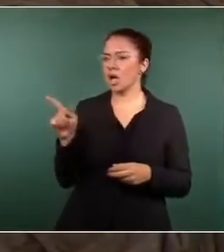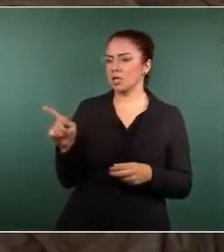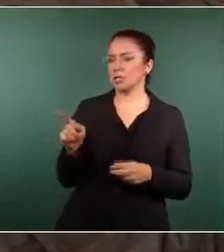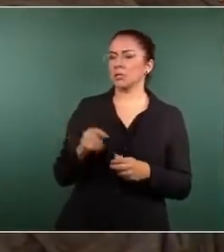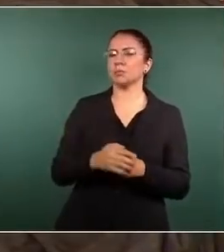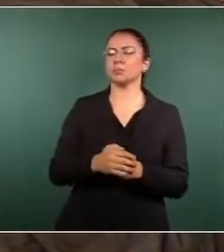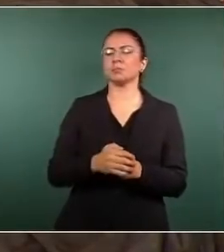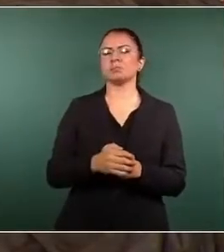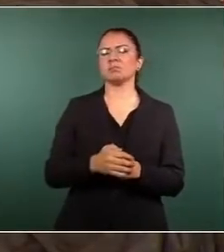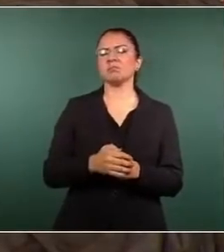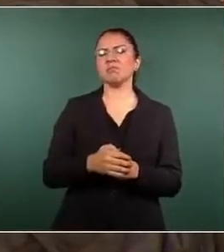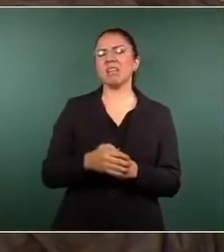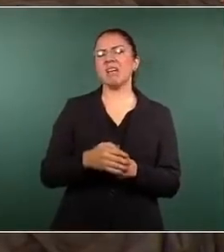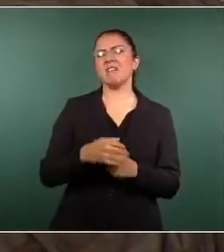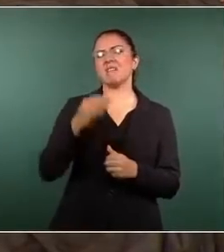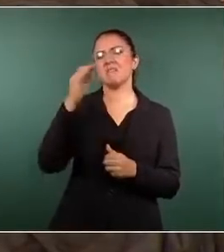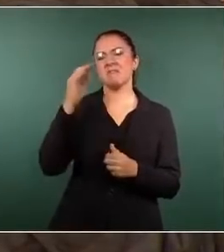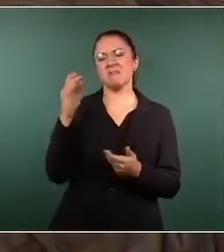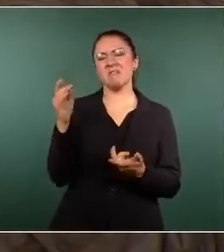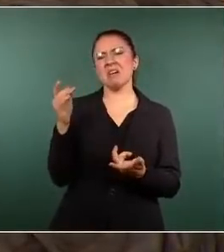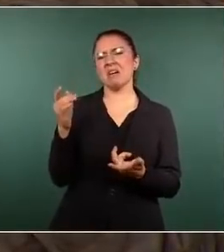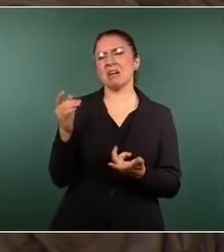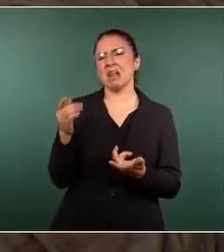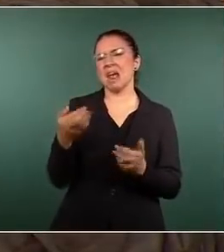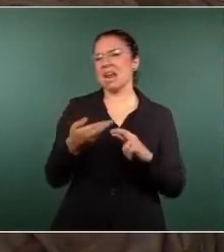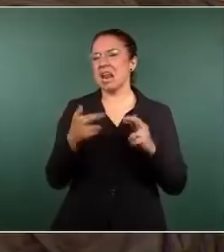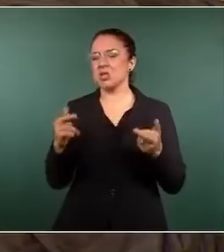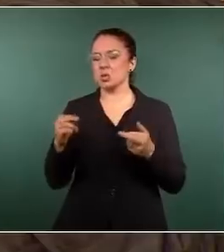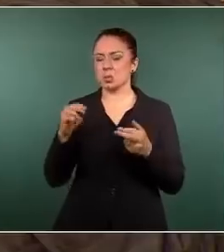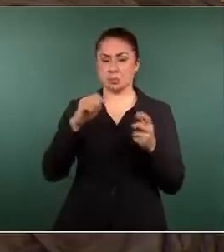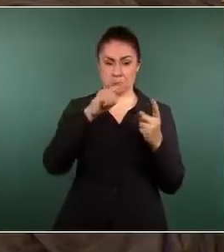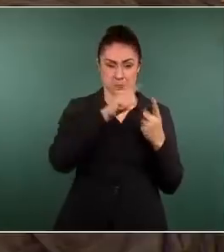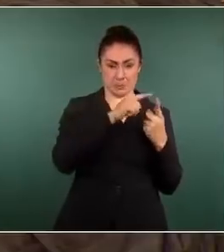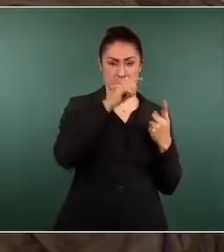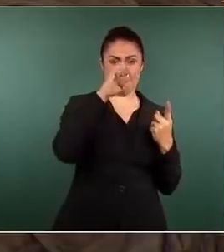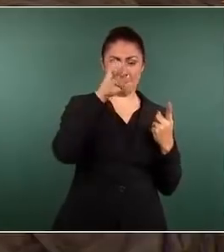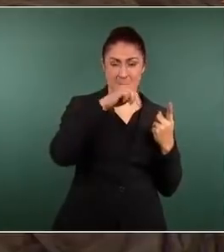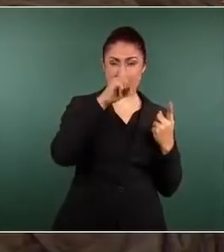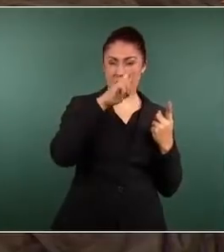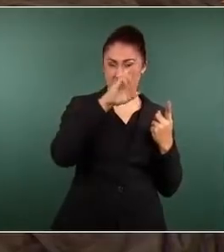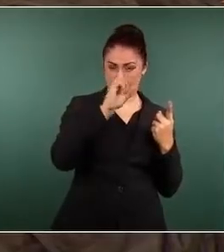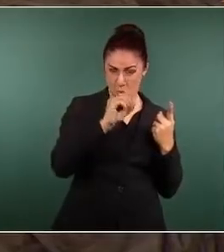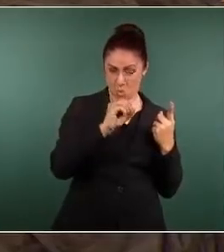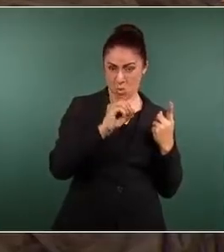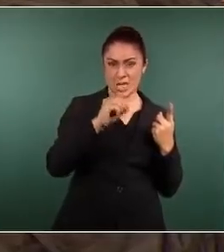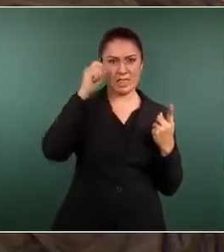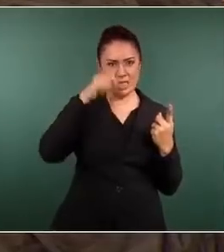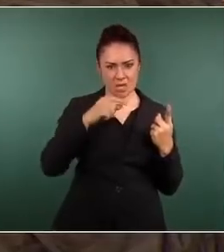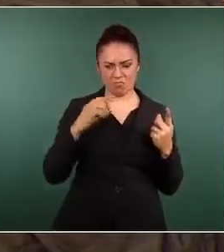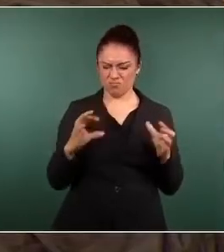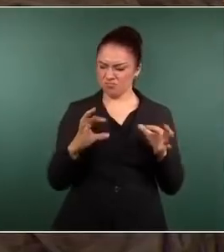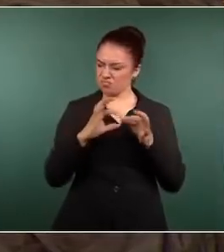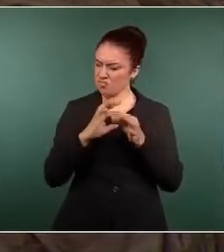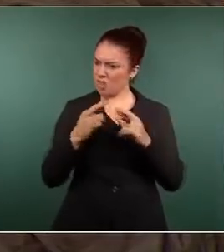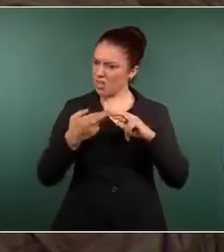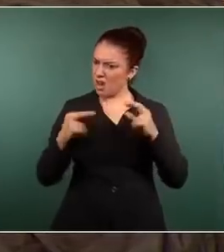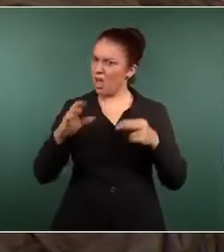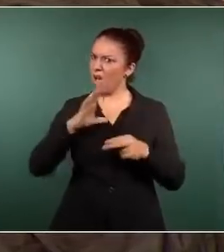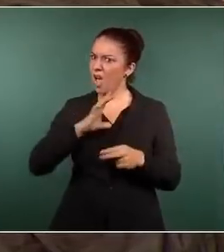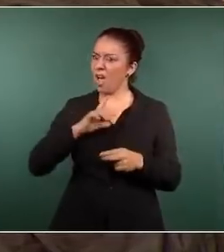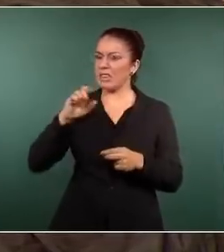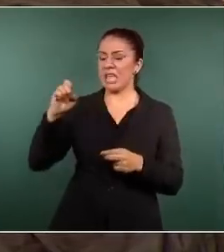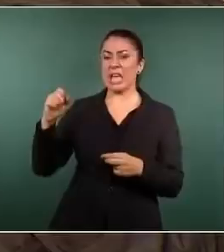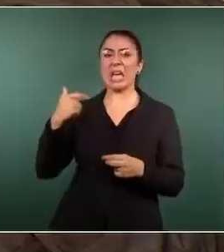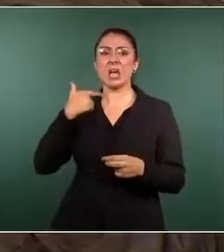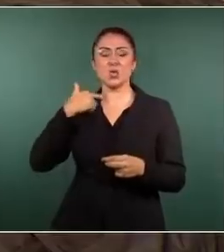inteligencia financiera precisamente entre el marro y el ex gobernador de chihuahua césar duarte que